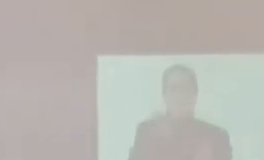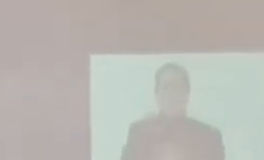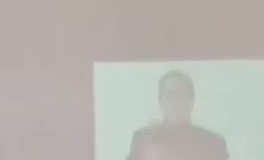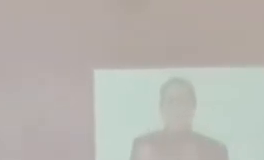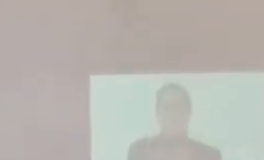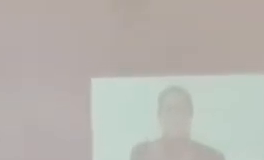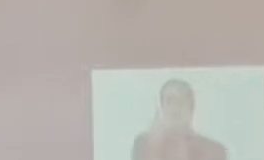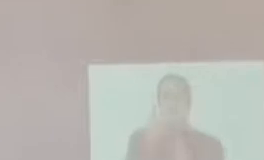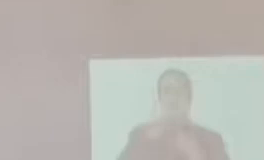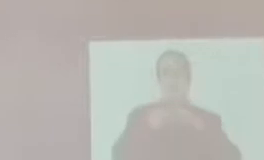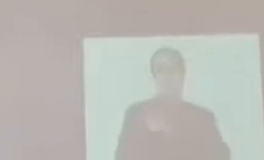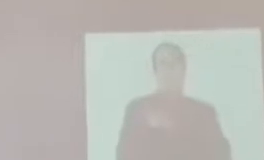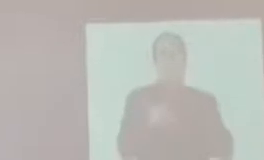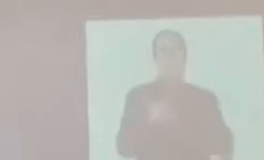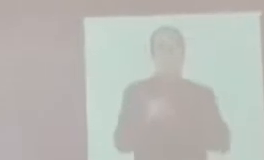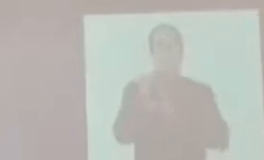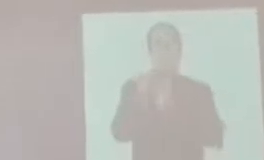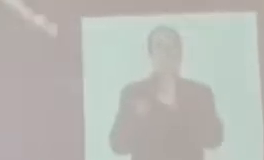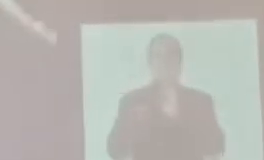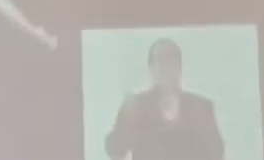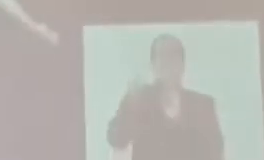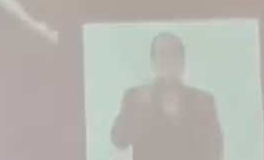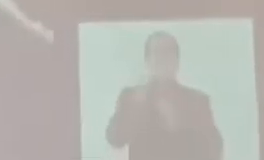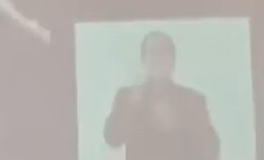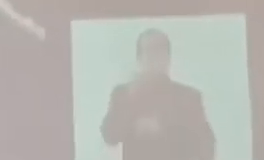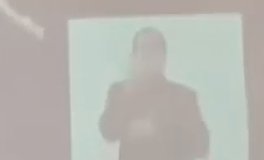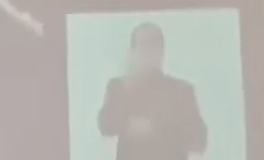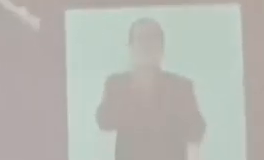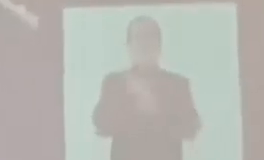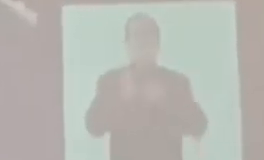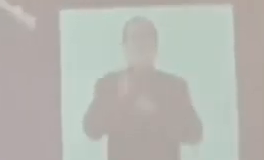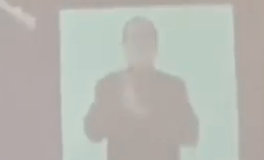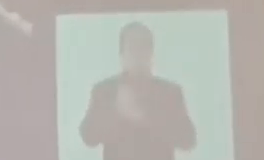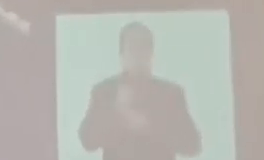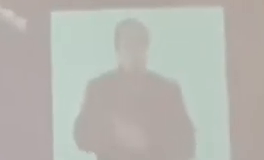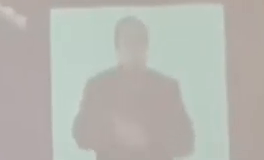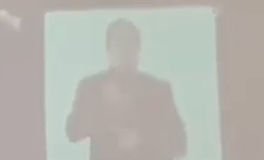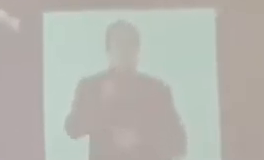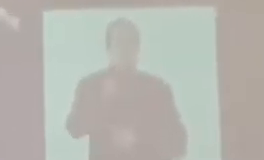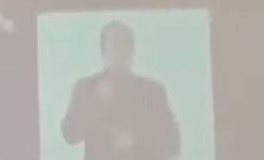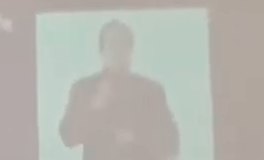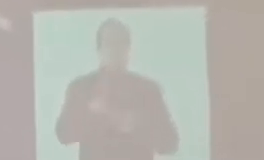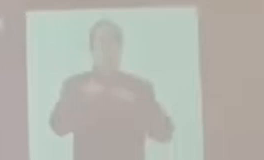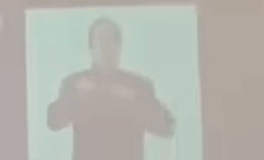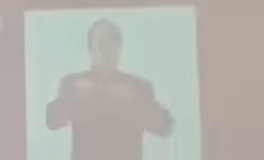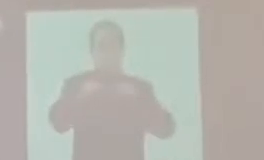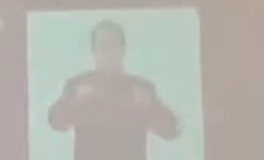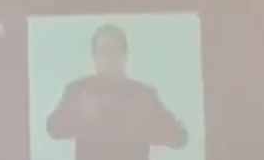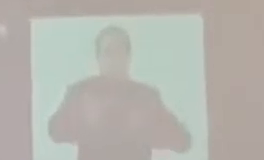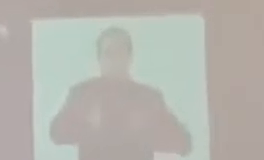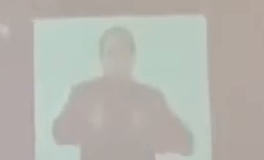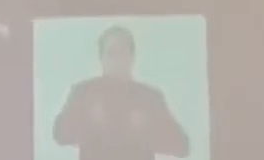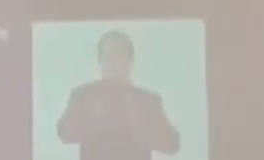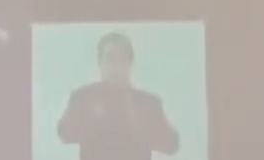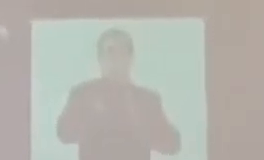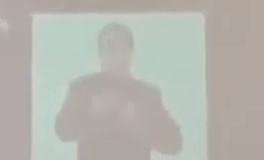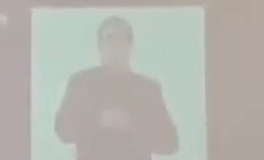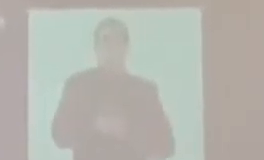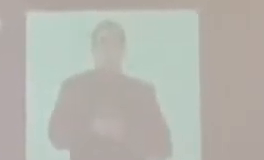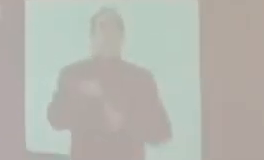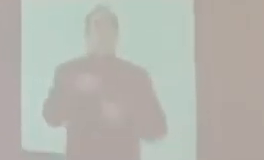que cumplió 53 años de edad. Significa la sustitución de balasto, rieles, sistemas de información, y